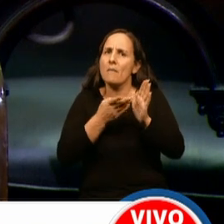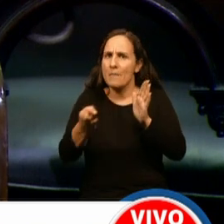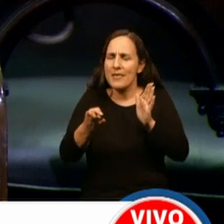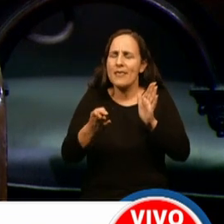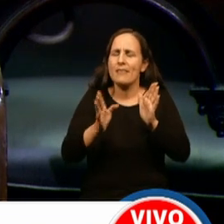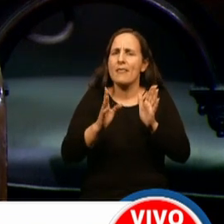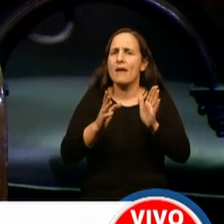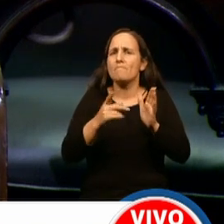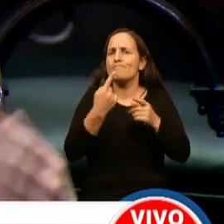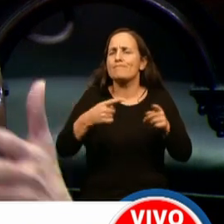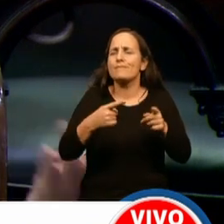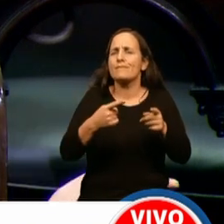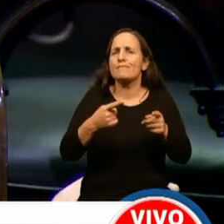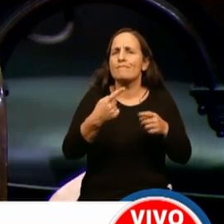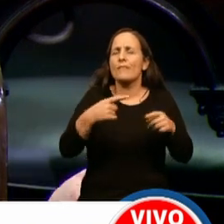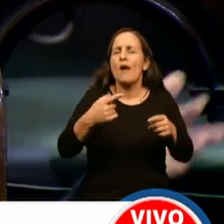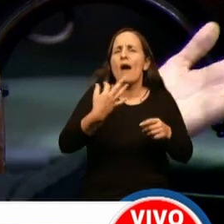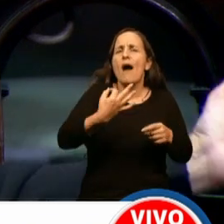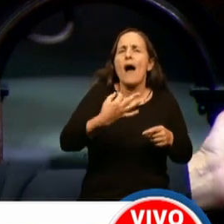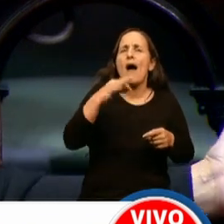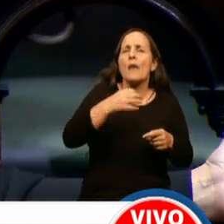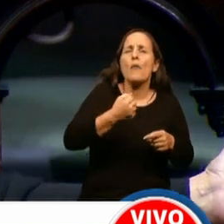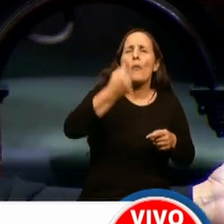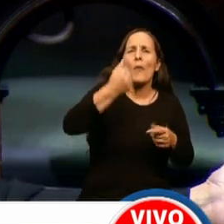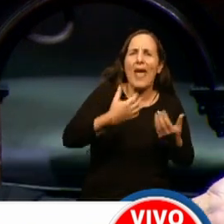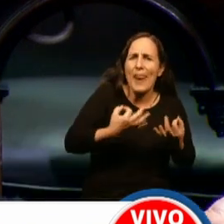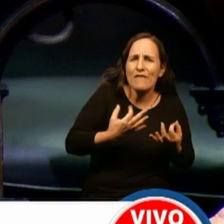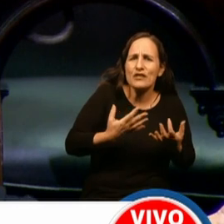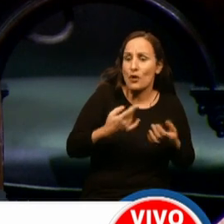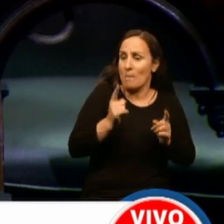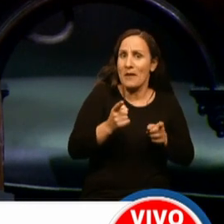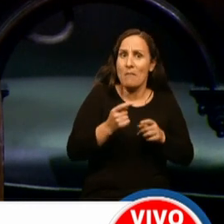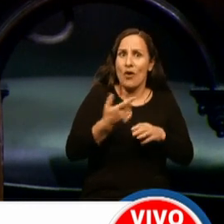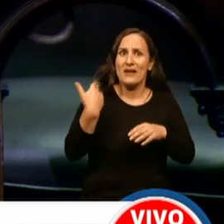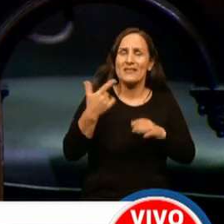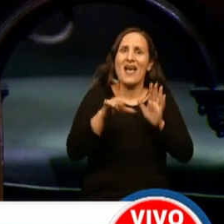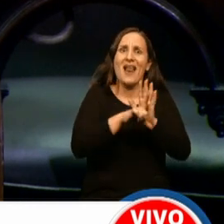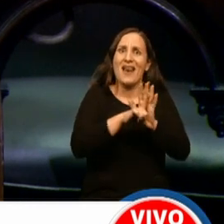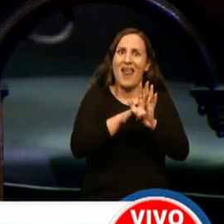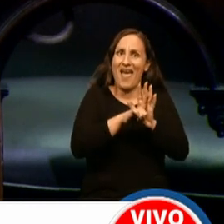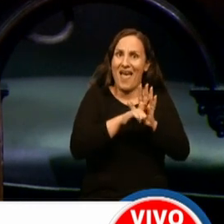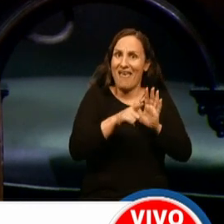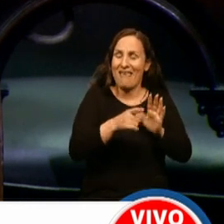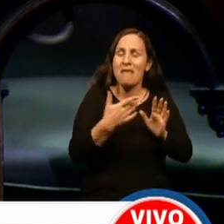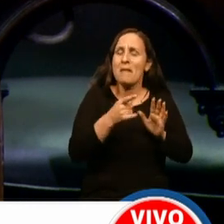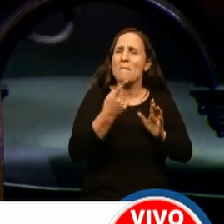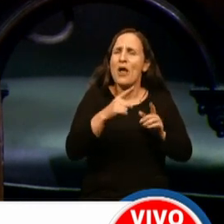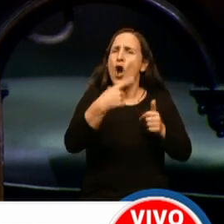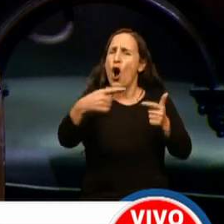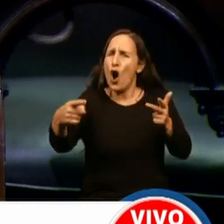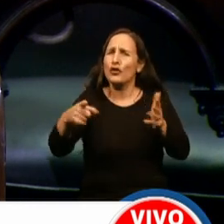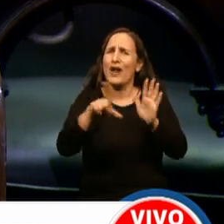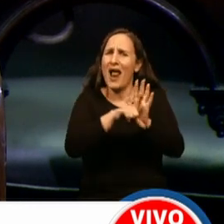beneficios como hicimos en tantas otras leyes como acabamos de hacer en la ley de cupo pero en tantas otras leyes que